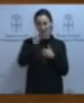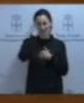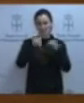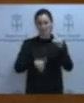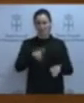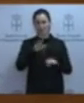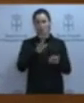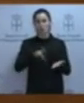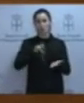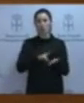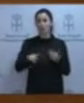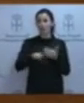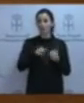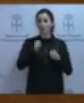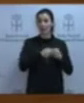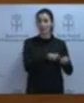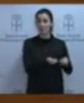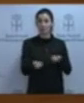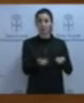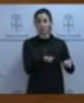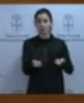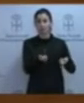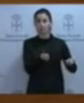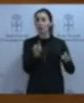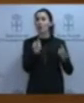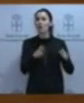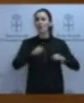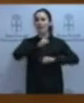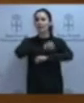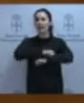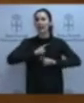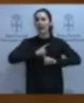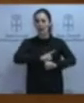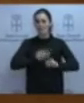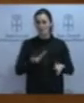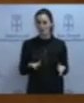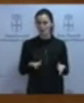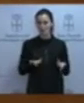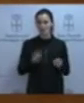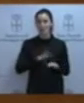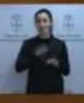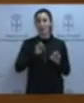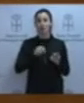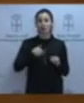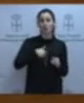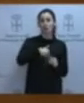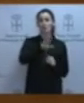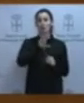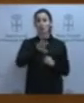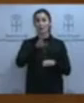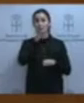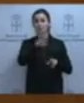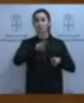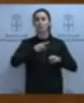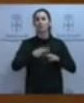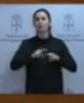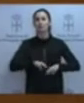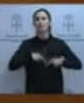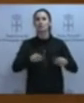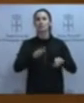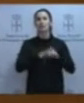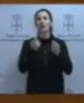nutrieron. Cuando en cuenta de responder a un proyecto de país para la sosente, las políticas responden a los intereses de unos